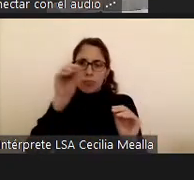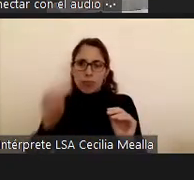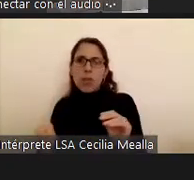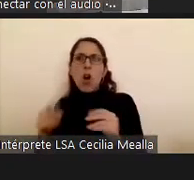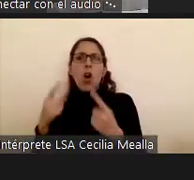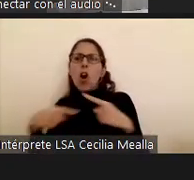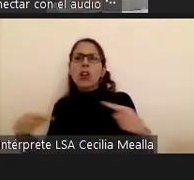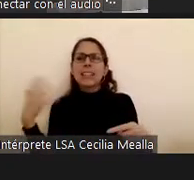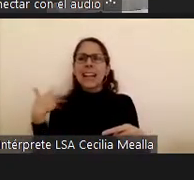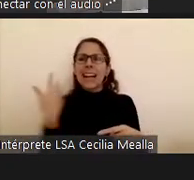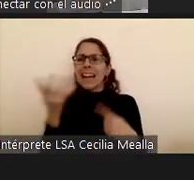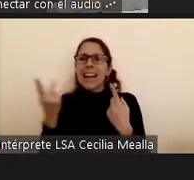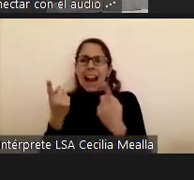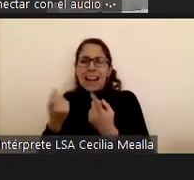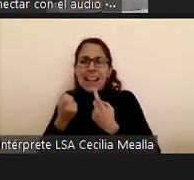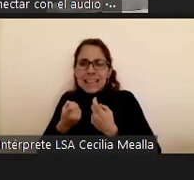compuestas?